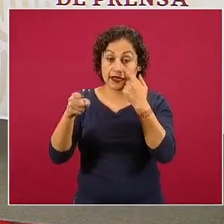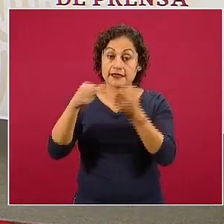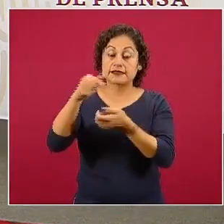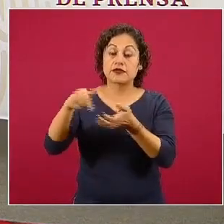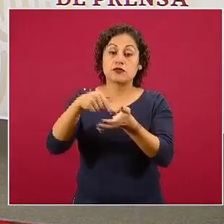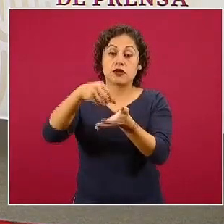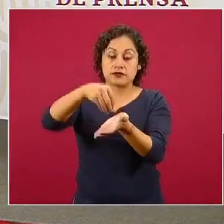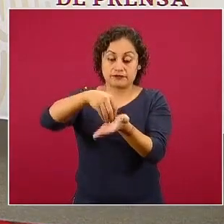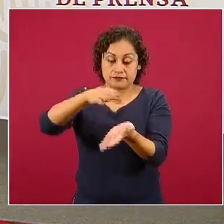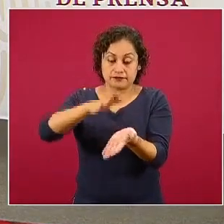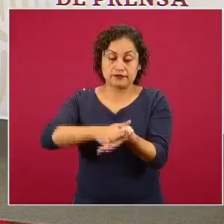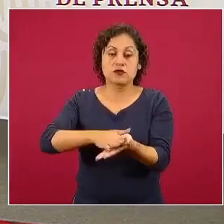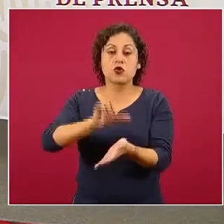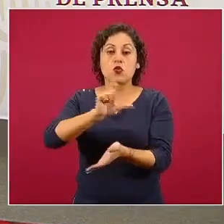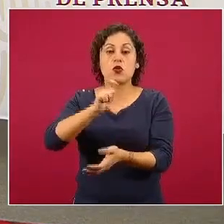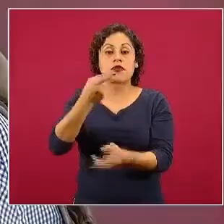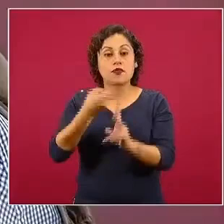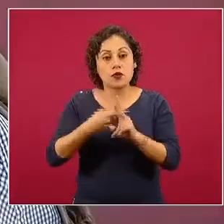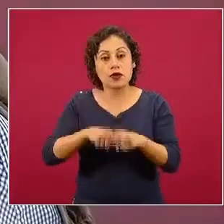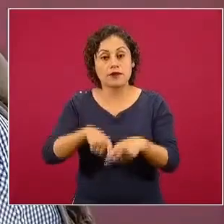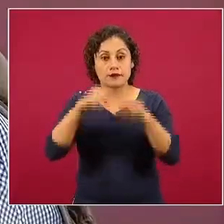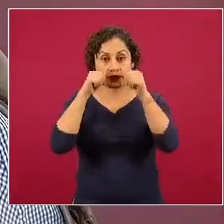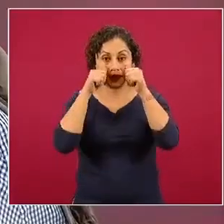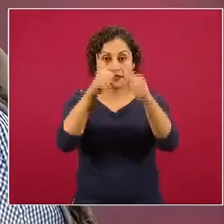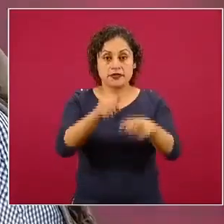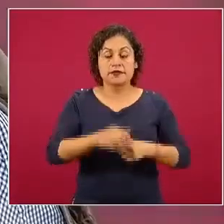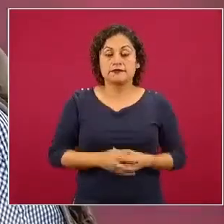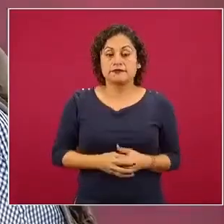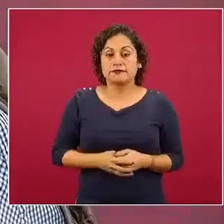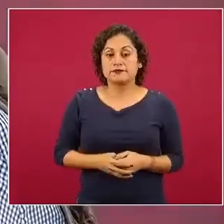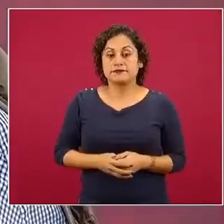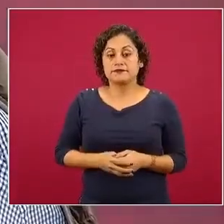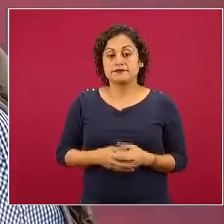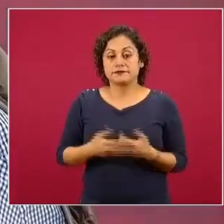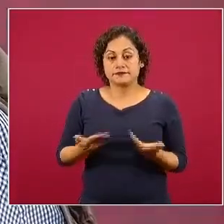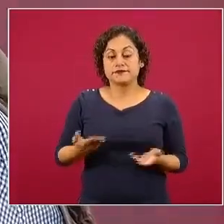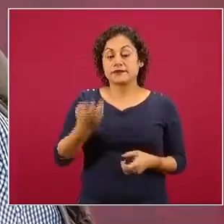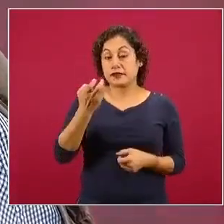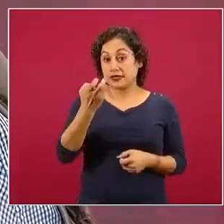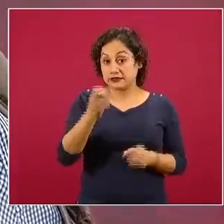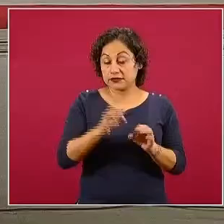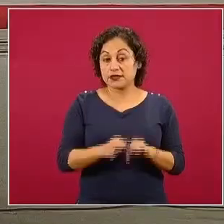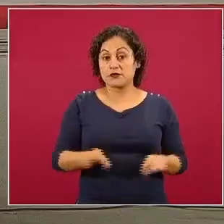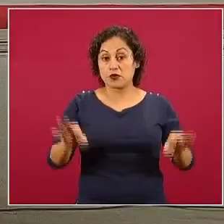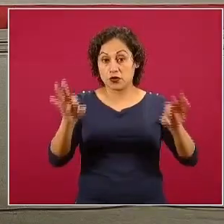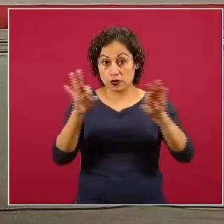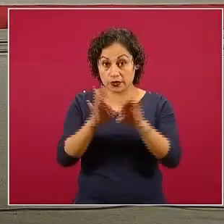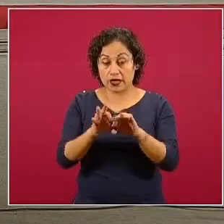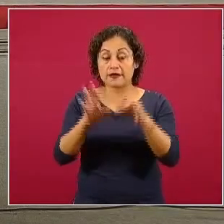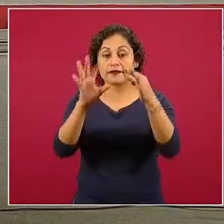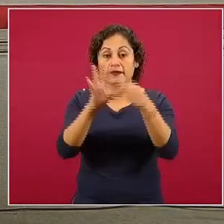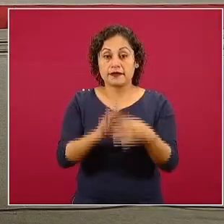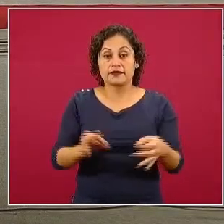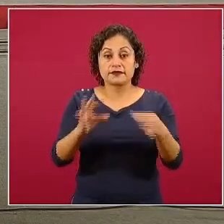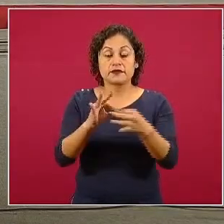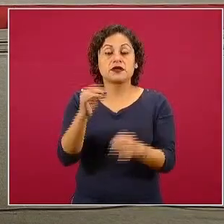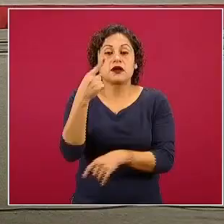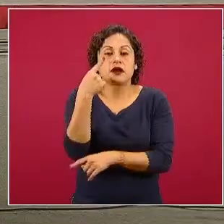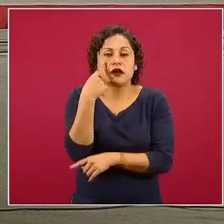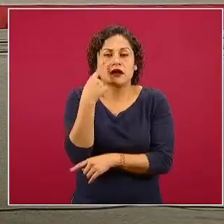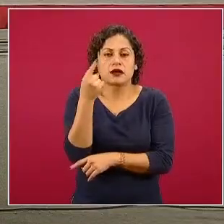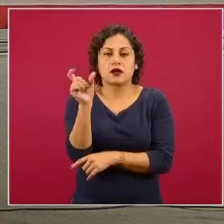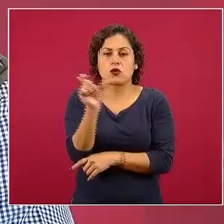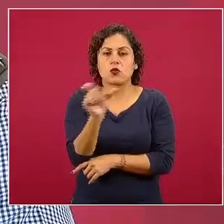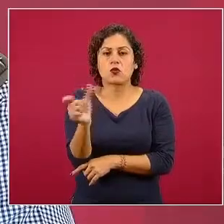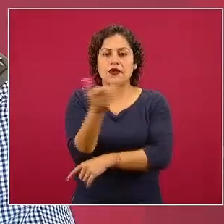su atención o su primera atención como tal. Y aquí también es importante mencionar que estos retrasos a veces